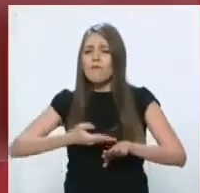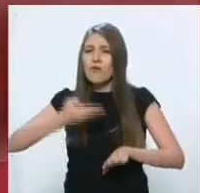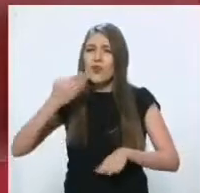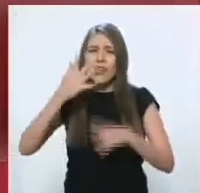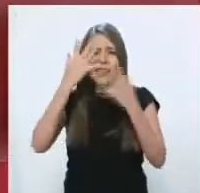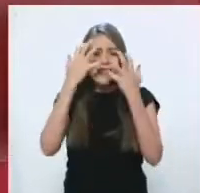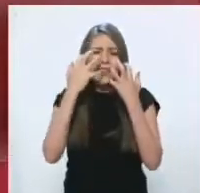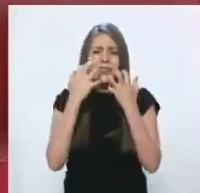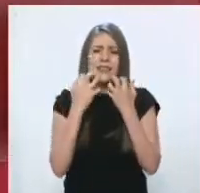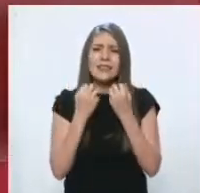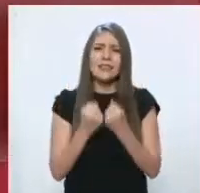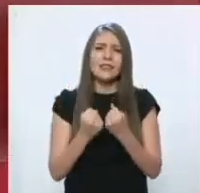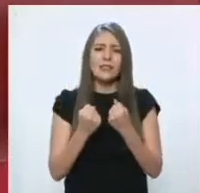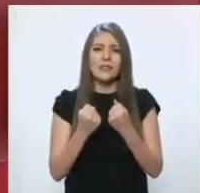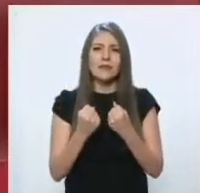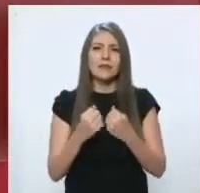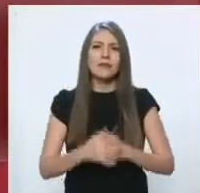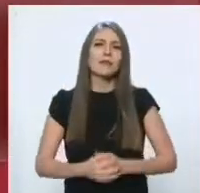que